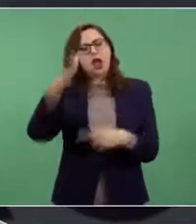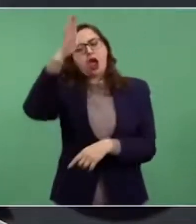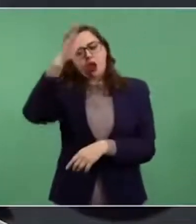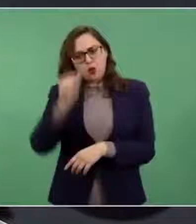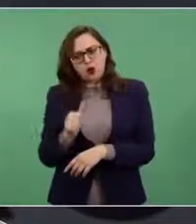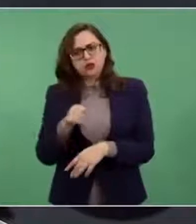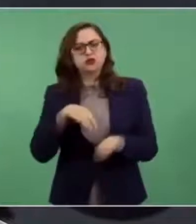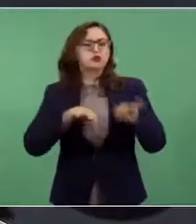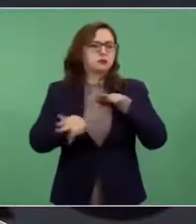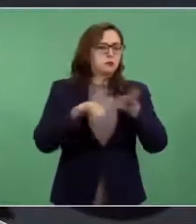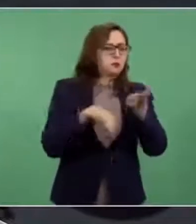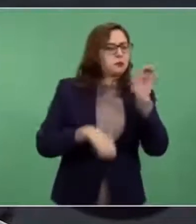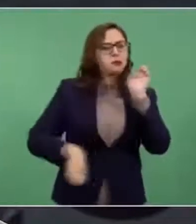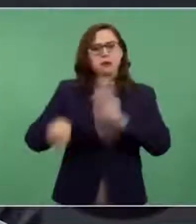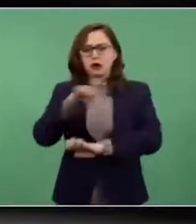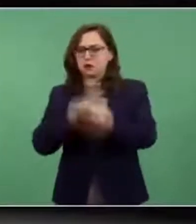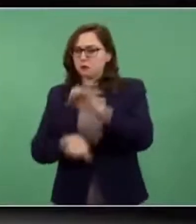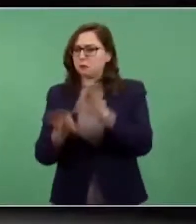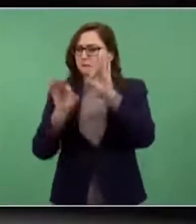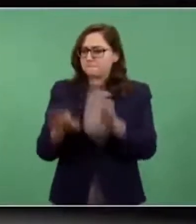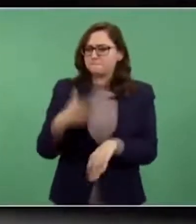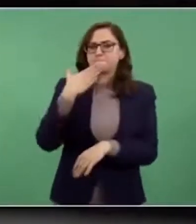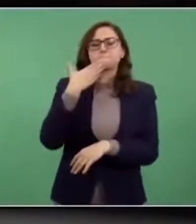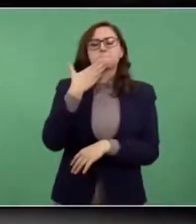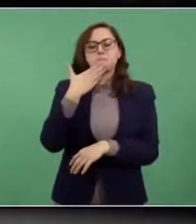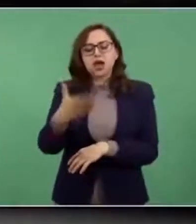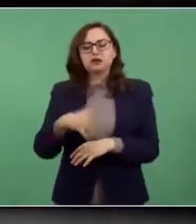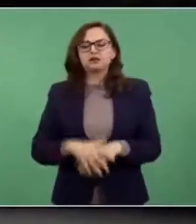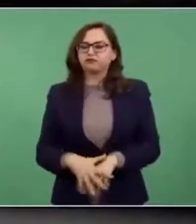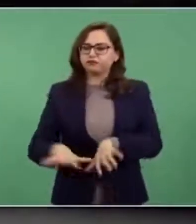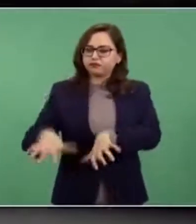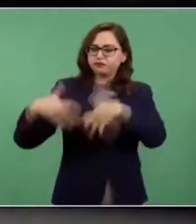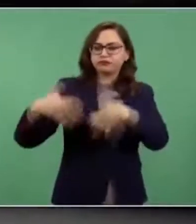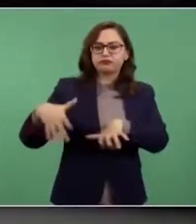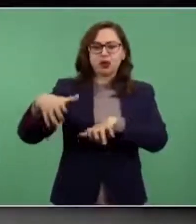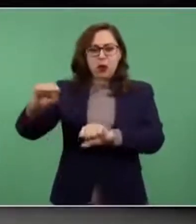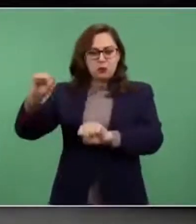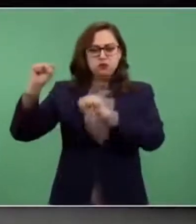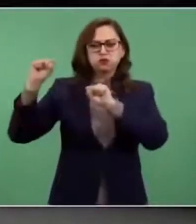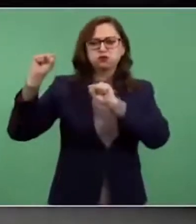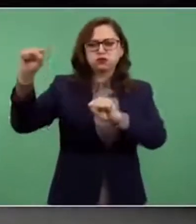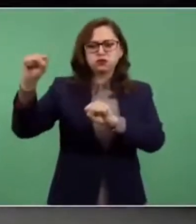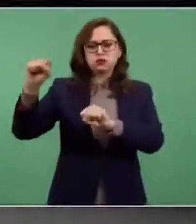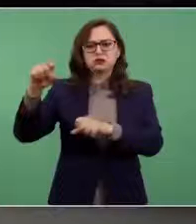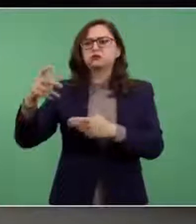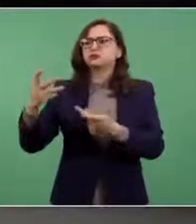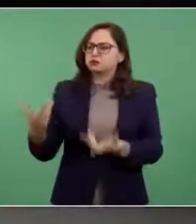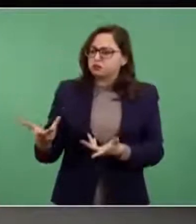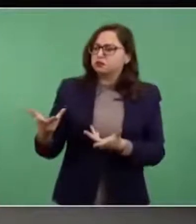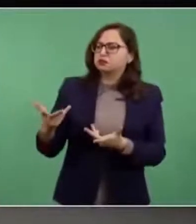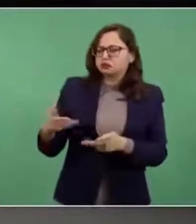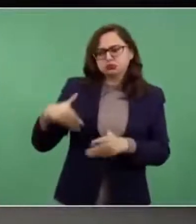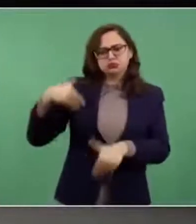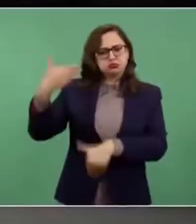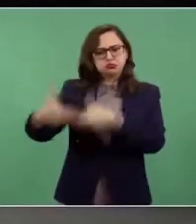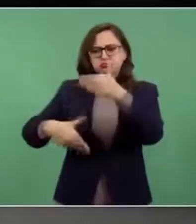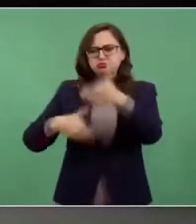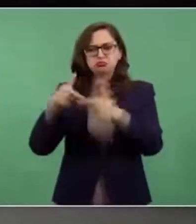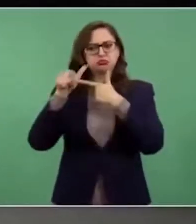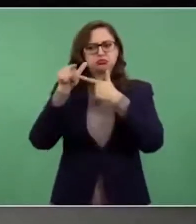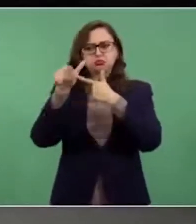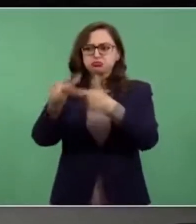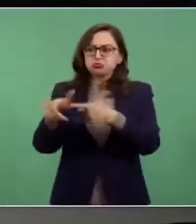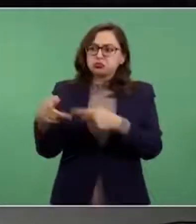trabajadores y empresarios. Las manifestaciones de protesta tampoco se han impedido, pero se han reducido al